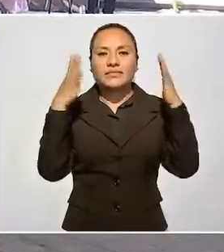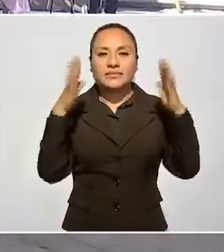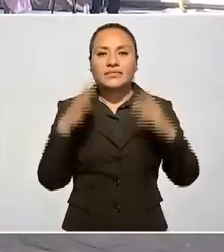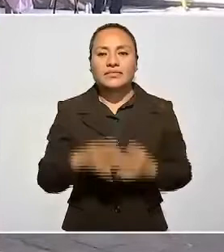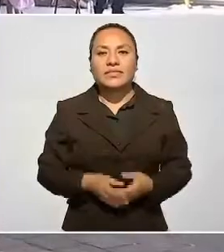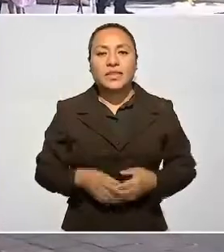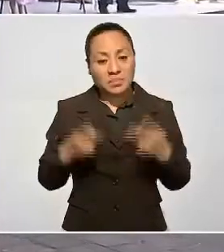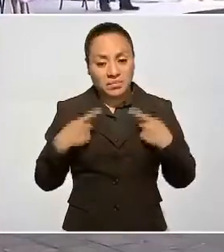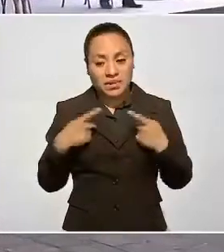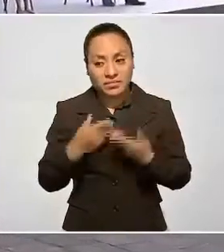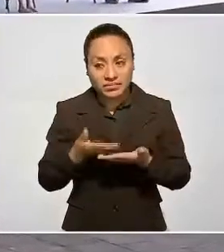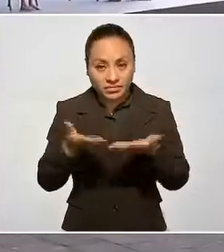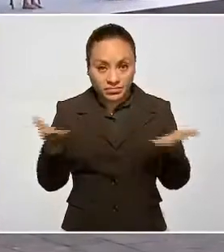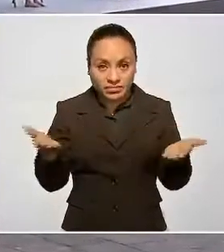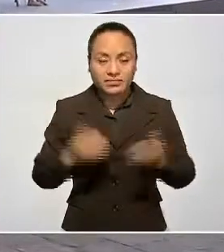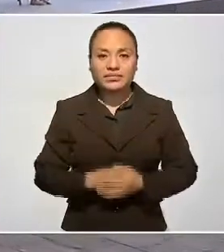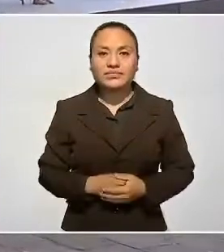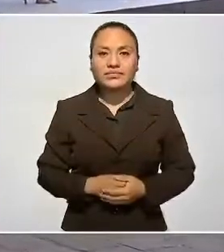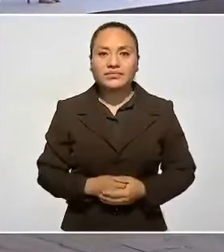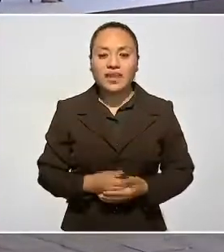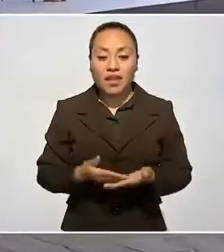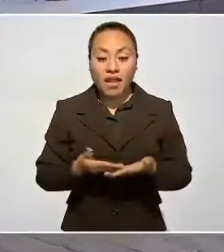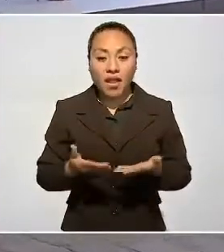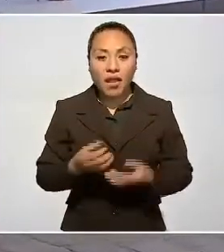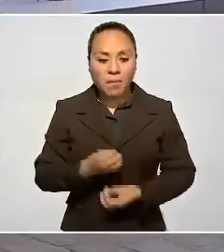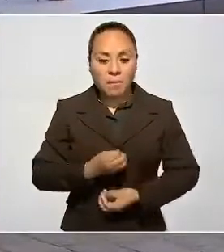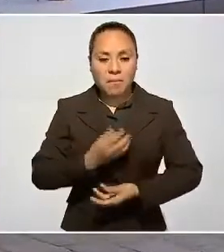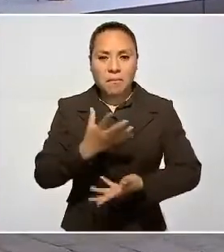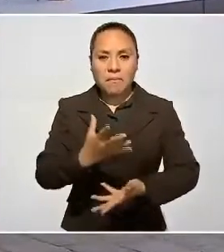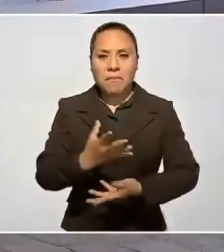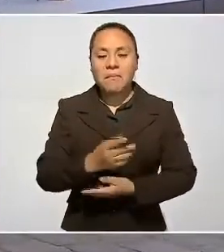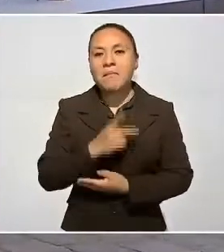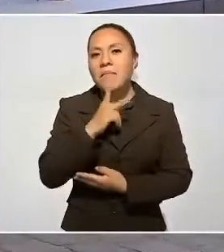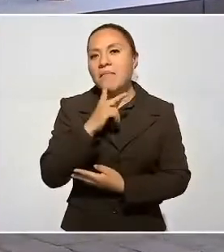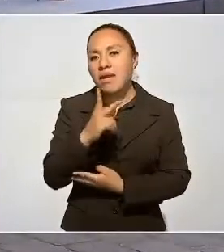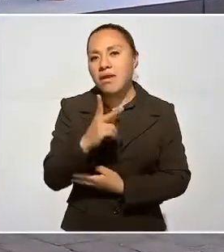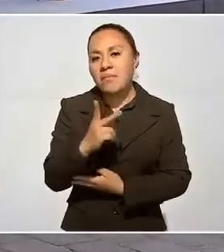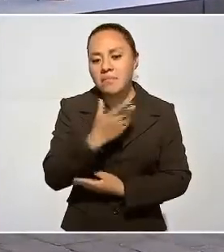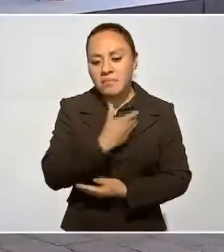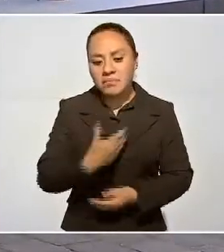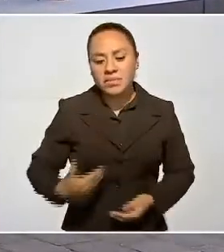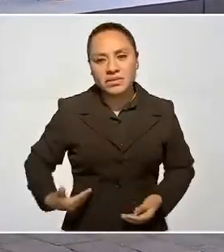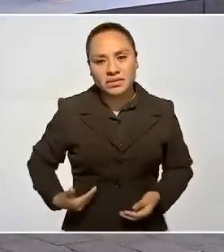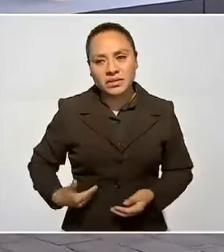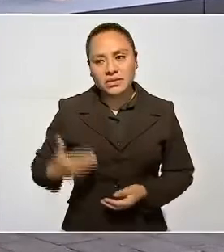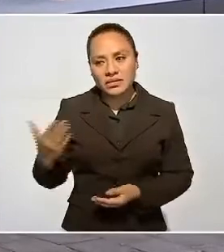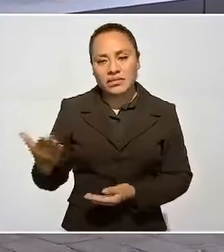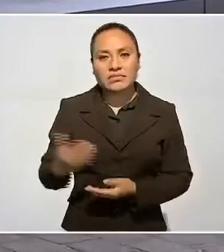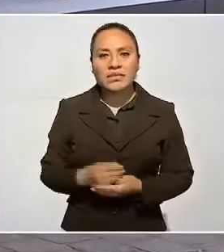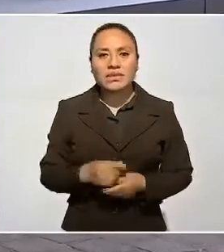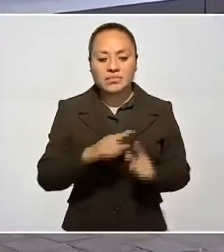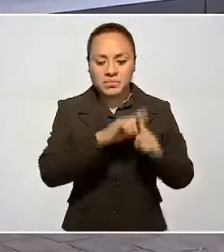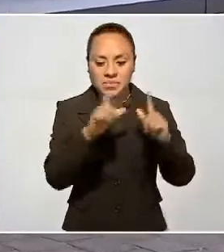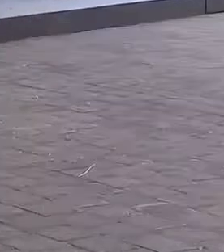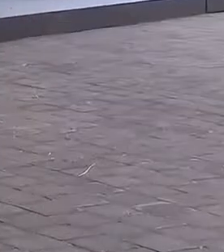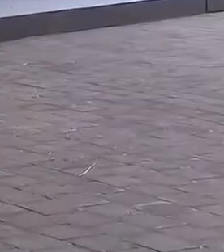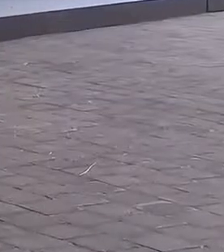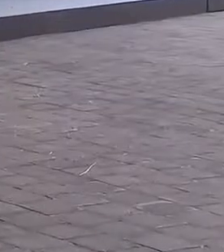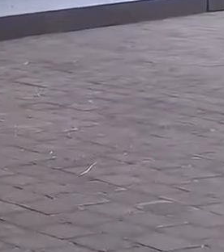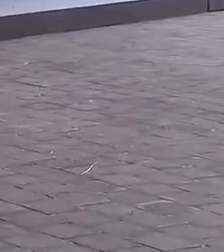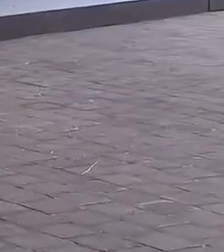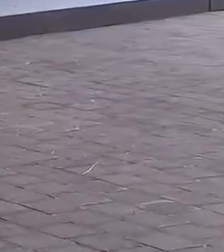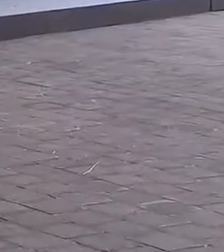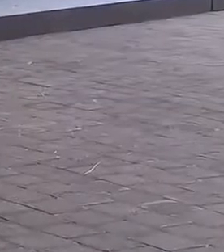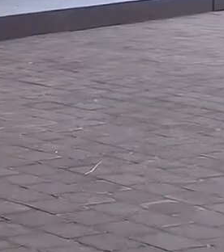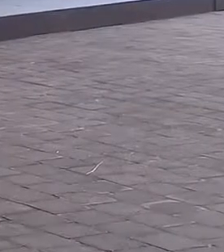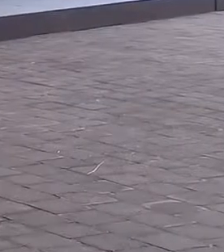Estimado público, escuchemos el mensaje que nos dirige el presidente constitucional de los Estados Unidos